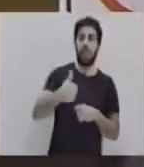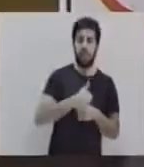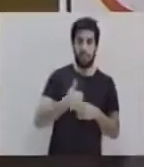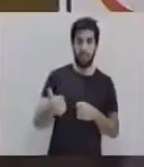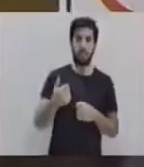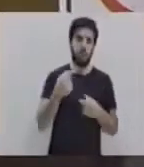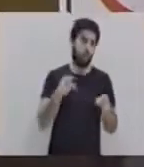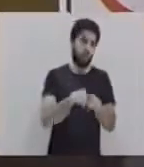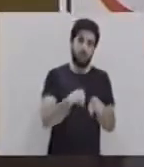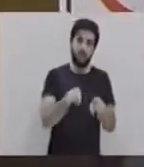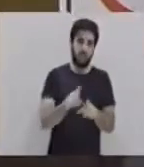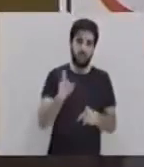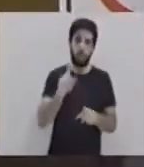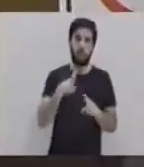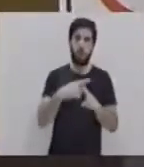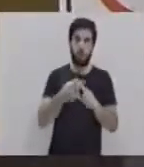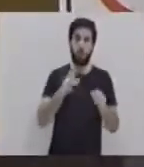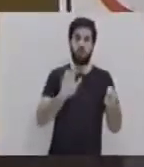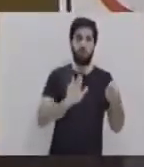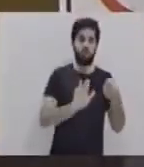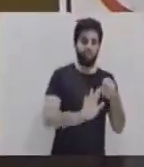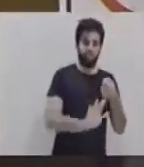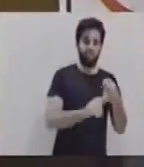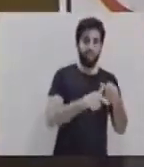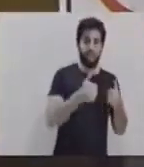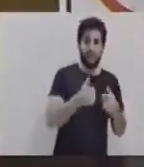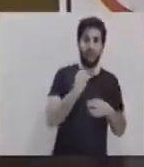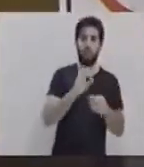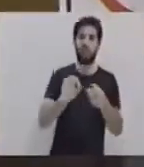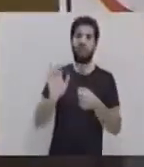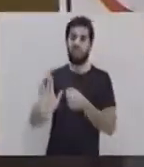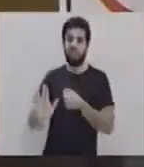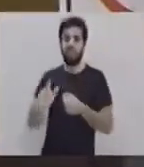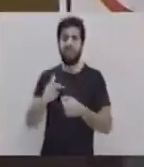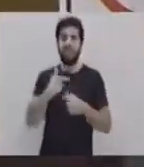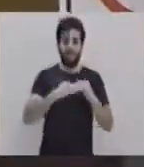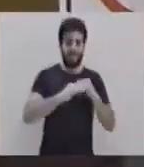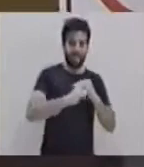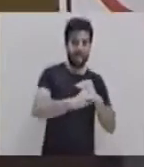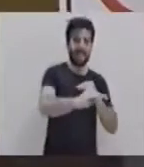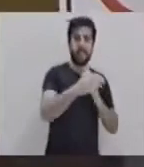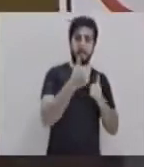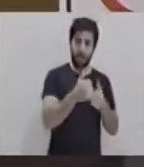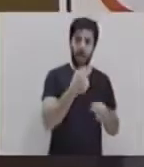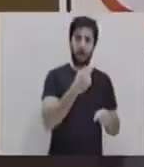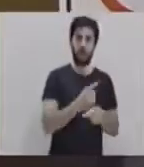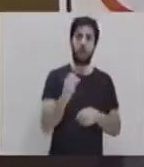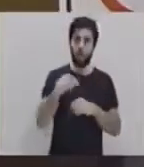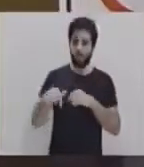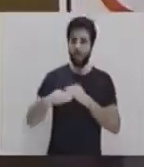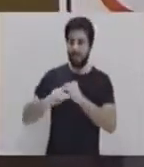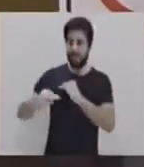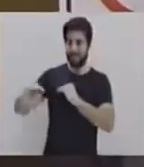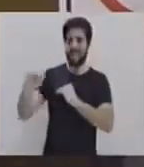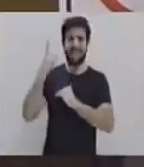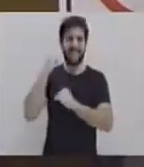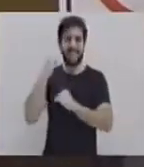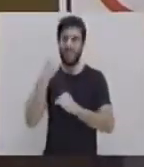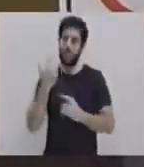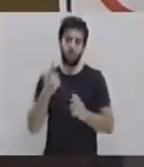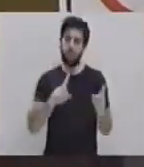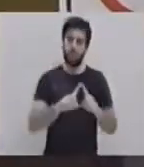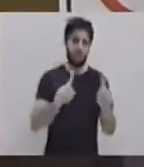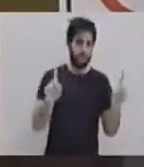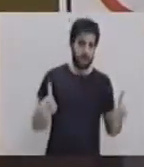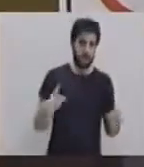transitando, ¿verdad? Claro. No es lo mismo frenar en asfalto de concreto que en asfalto negro, ¿verdad? Porque cada uno de ellos tiene